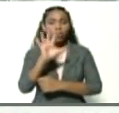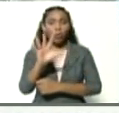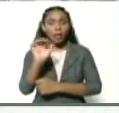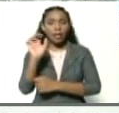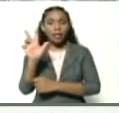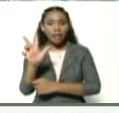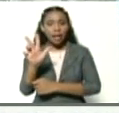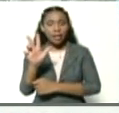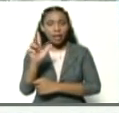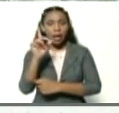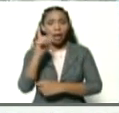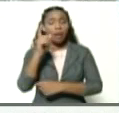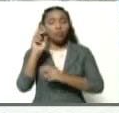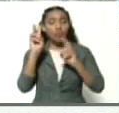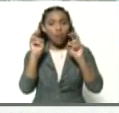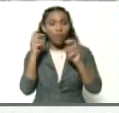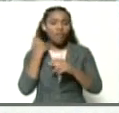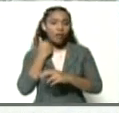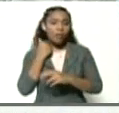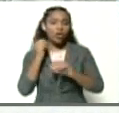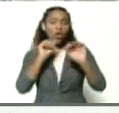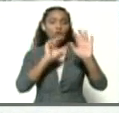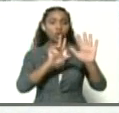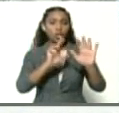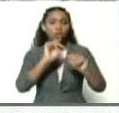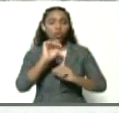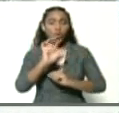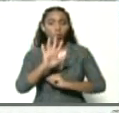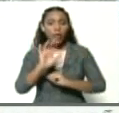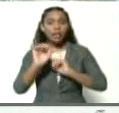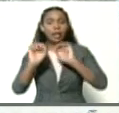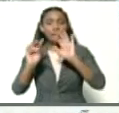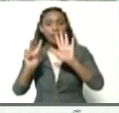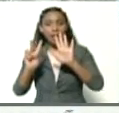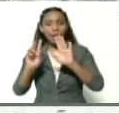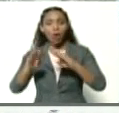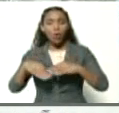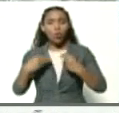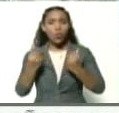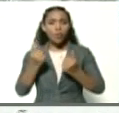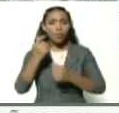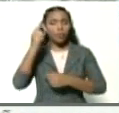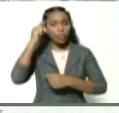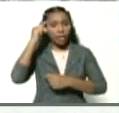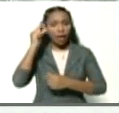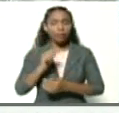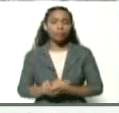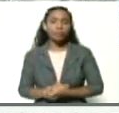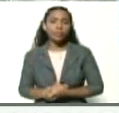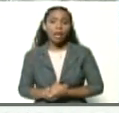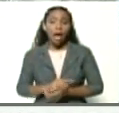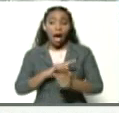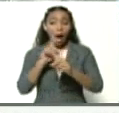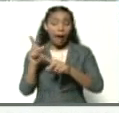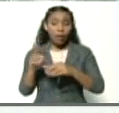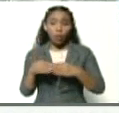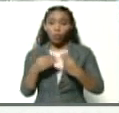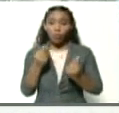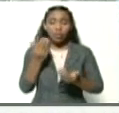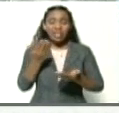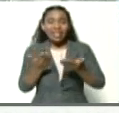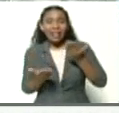1.353 casos nuevos y 857 recuperados por día. Fíjate que ahí no hemos recuperado el